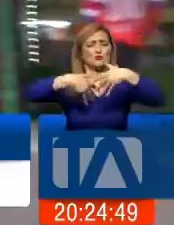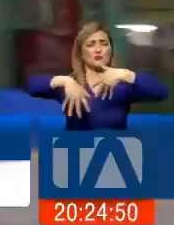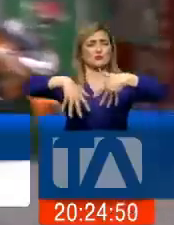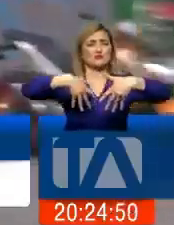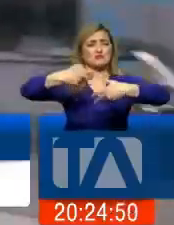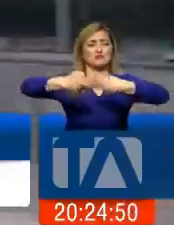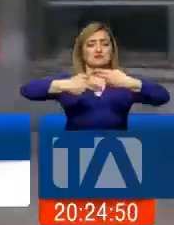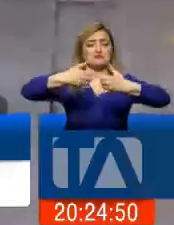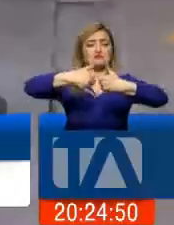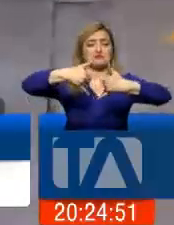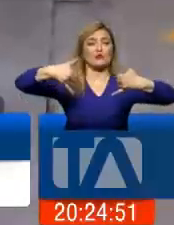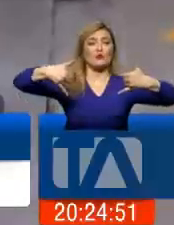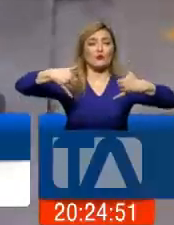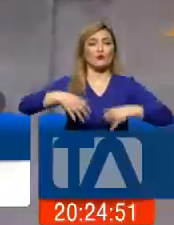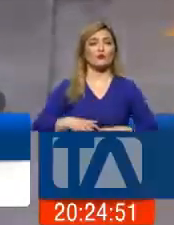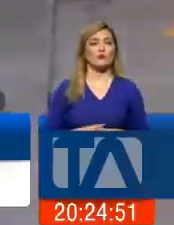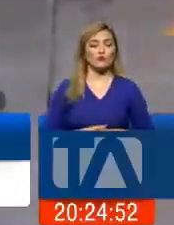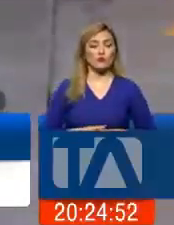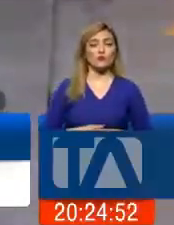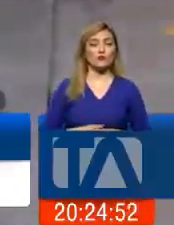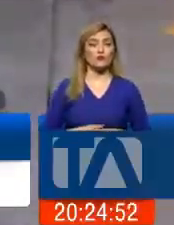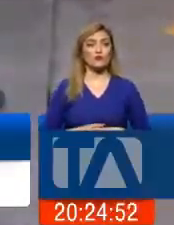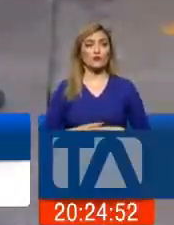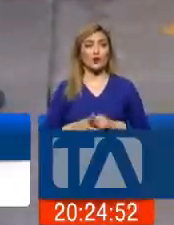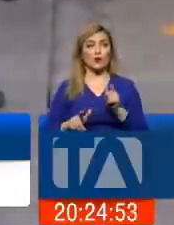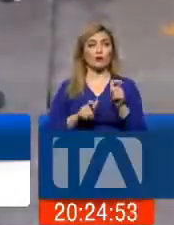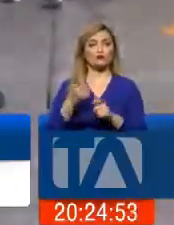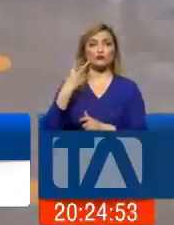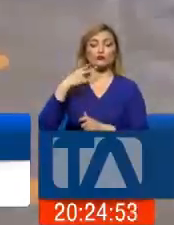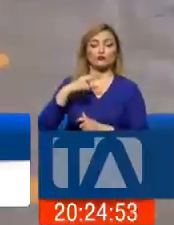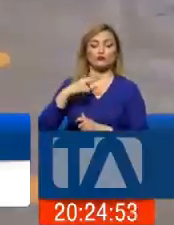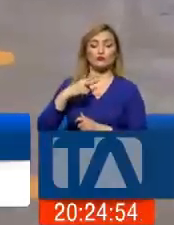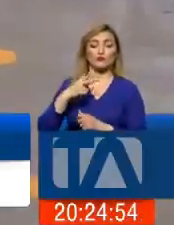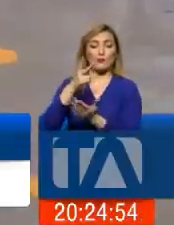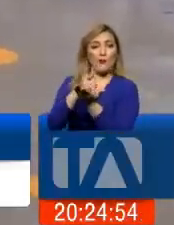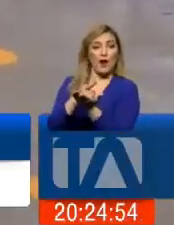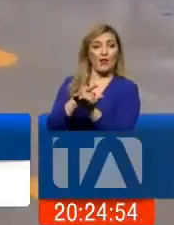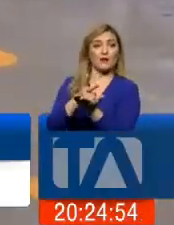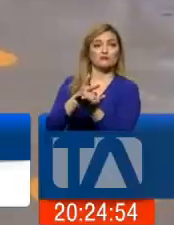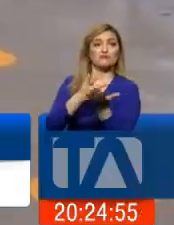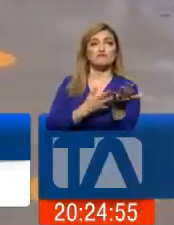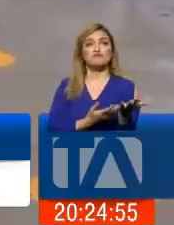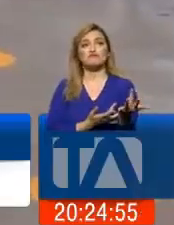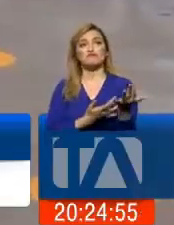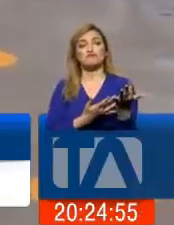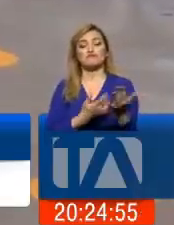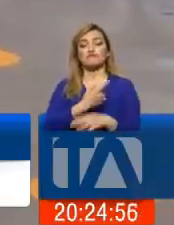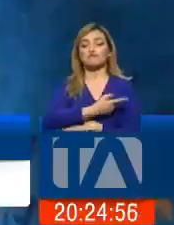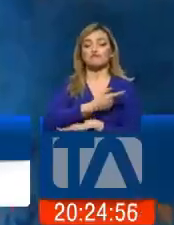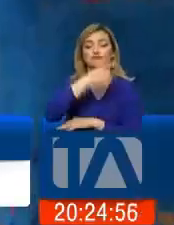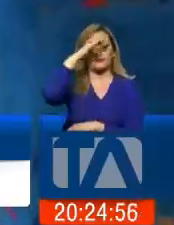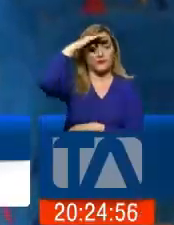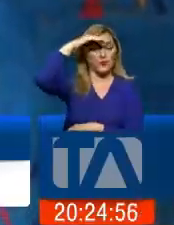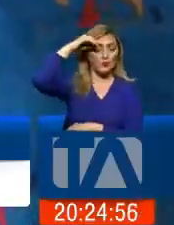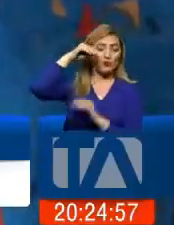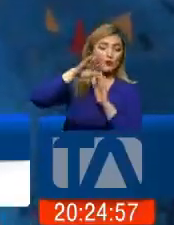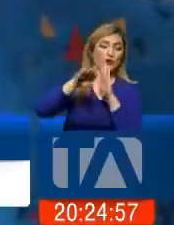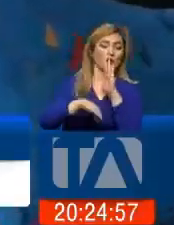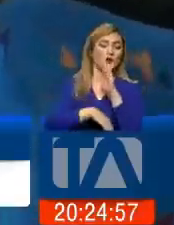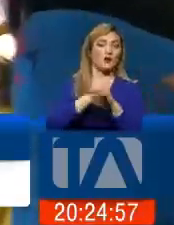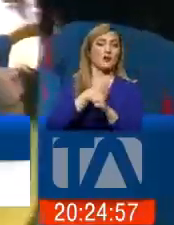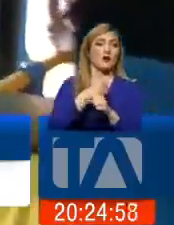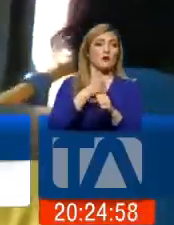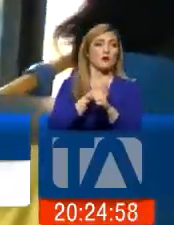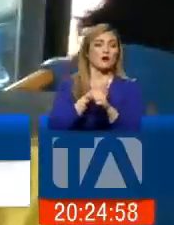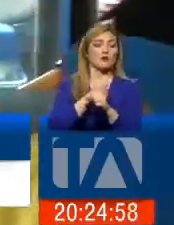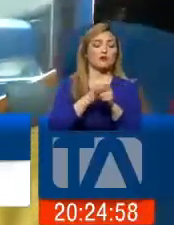ha abierto sus puertas. Nuevamente es común ver a los ciudadanos en las paradas de buses. Luego de un ajetreado día de trabajo es la única forma de